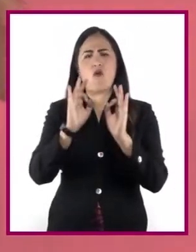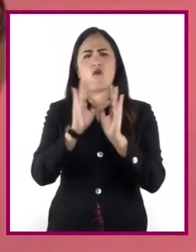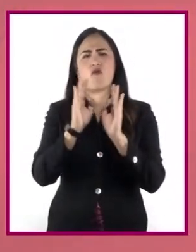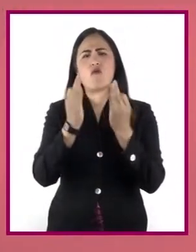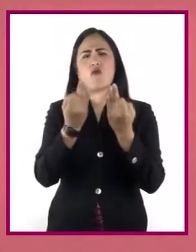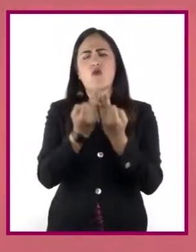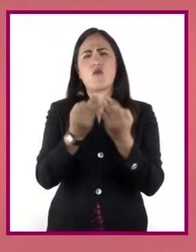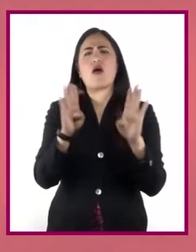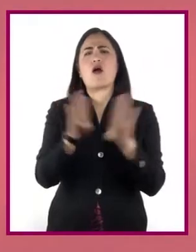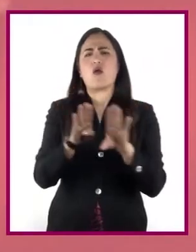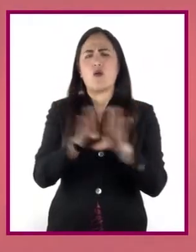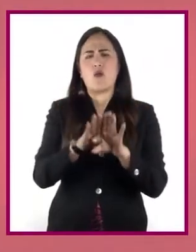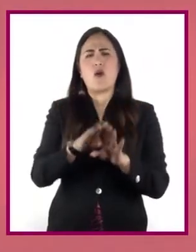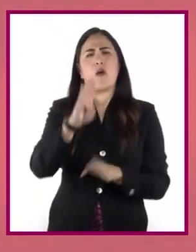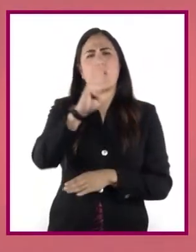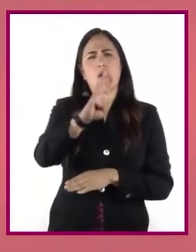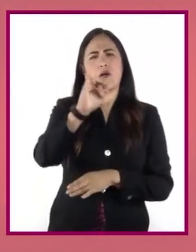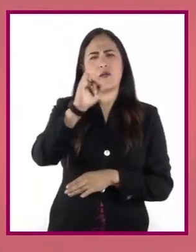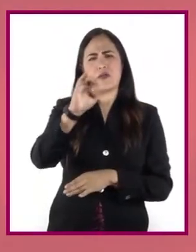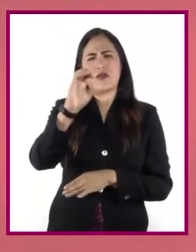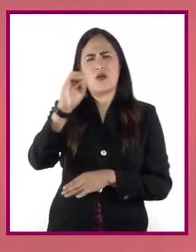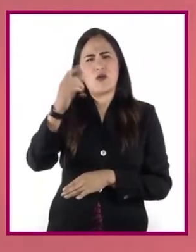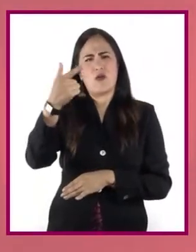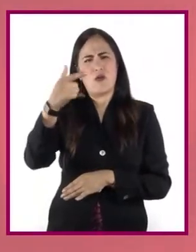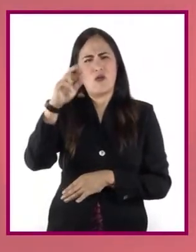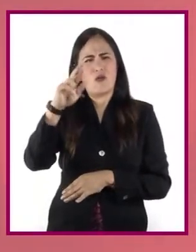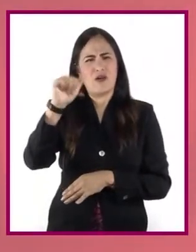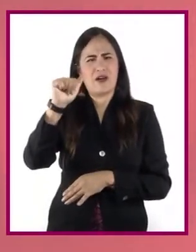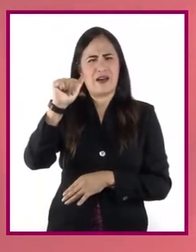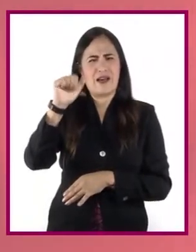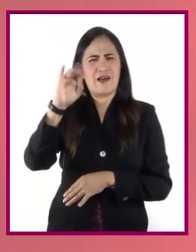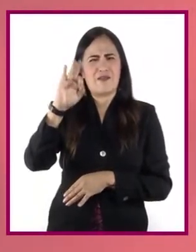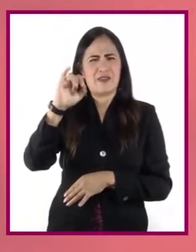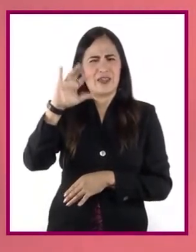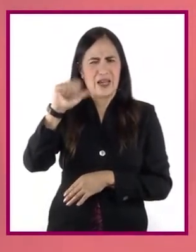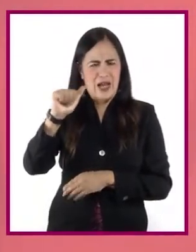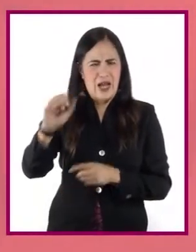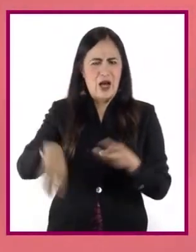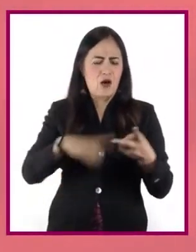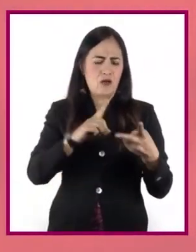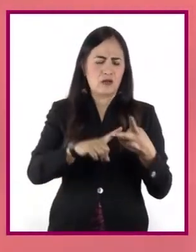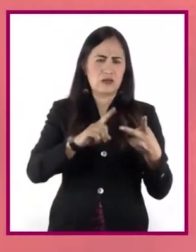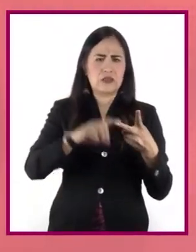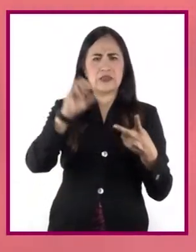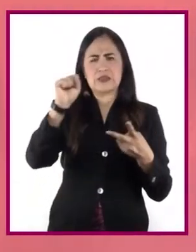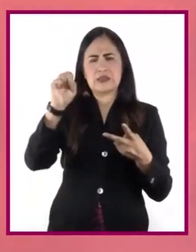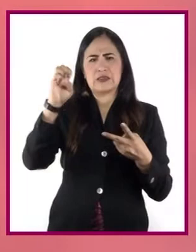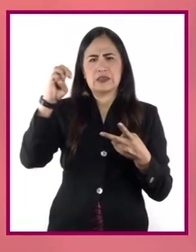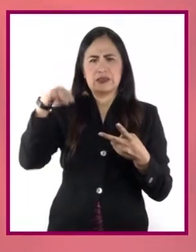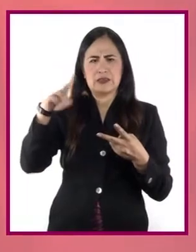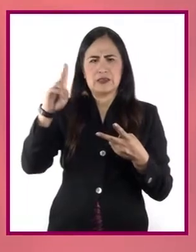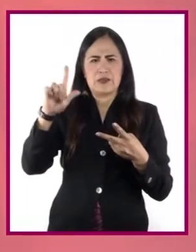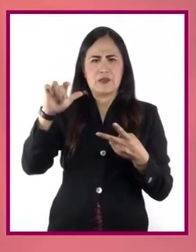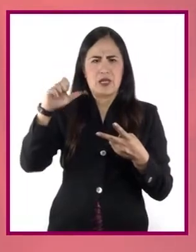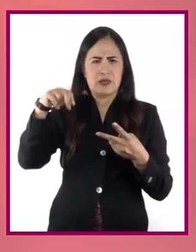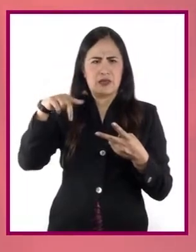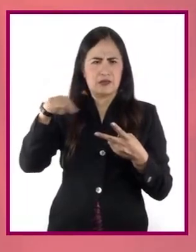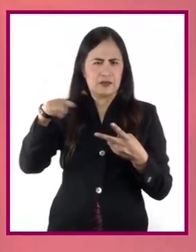es biográfica o de semblanza, es decir, en la que se entrevista a alguien para que nos hable de sus